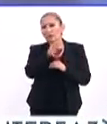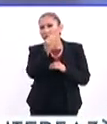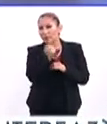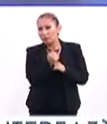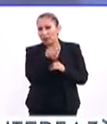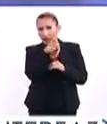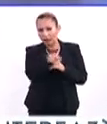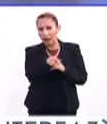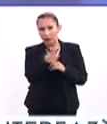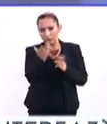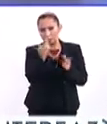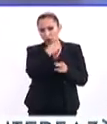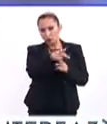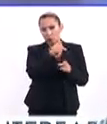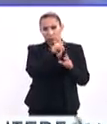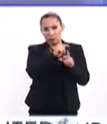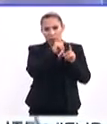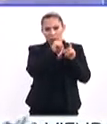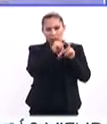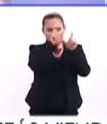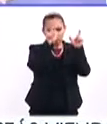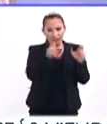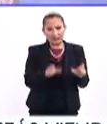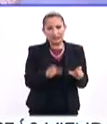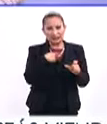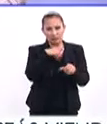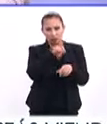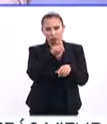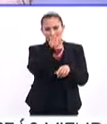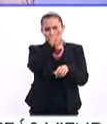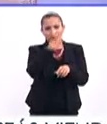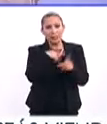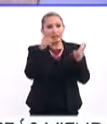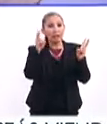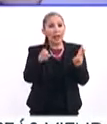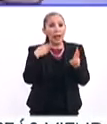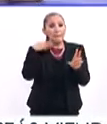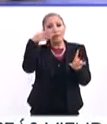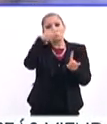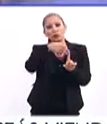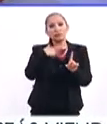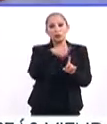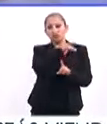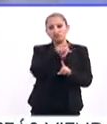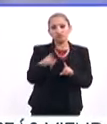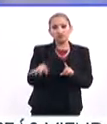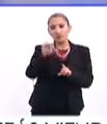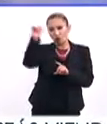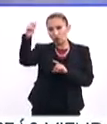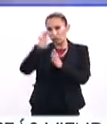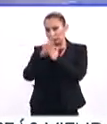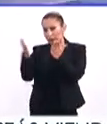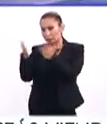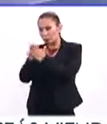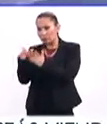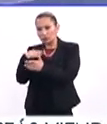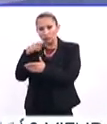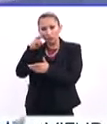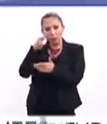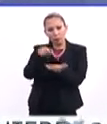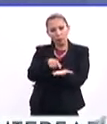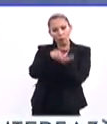1959, lo que fue su tesis doctoral, que fue la visión de los vencidos, y después publicó otras cosas en donde nos